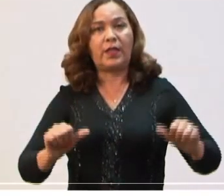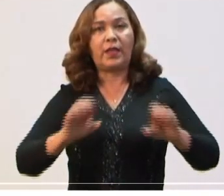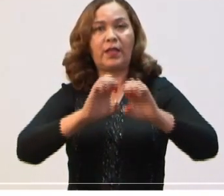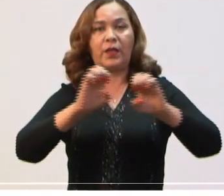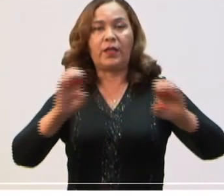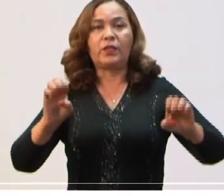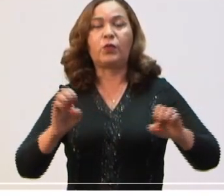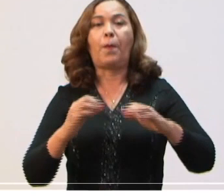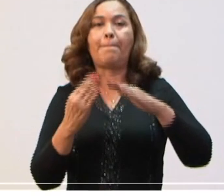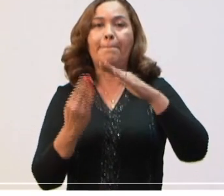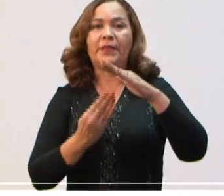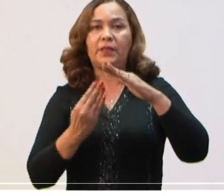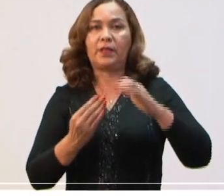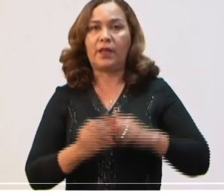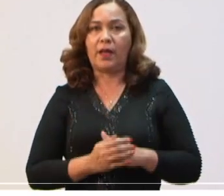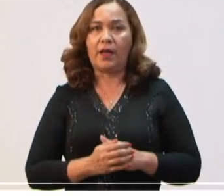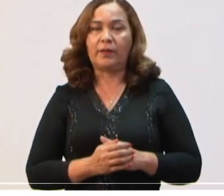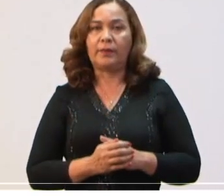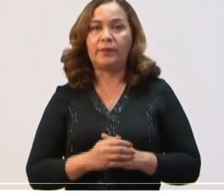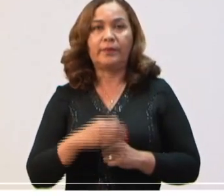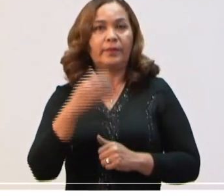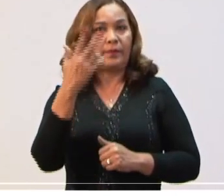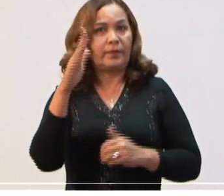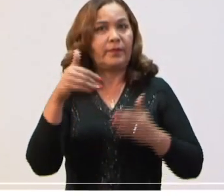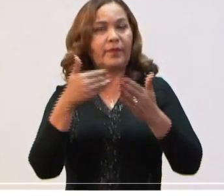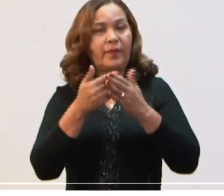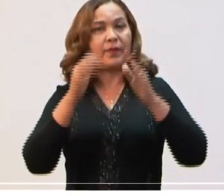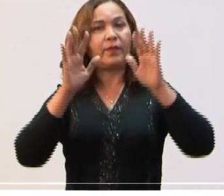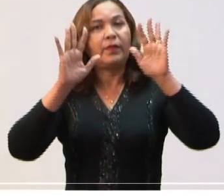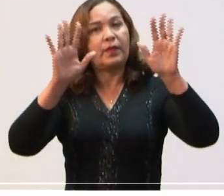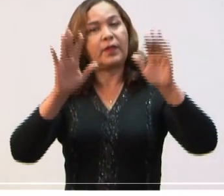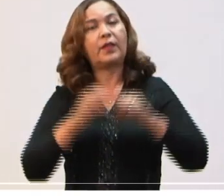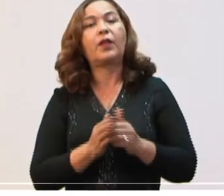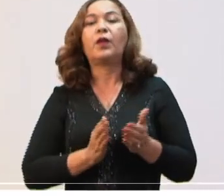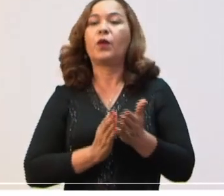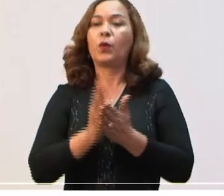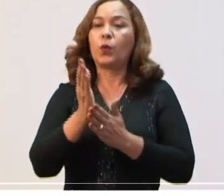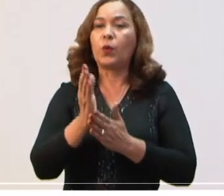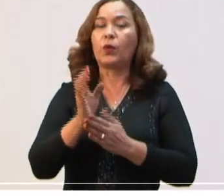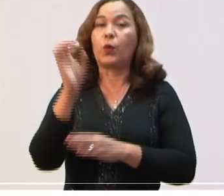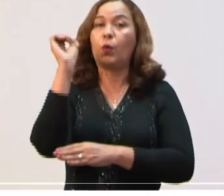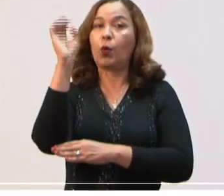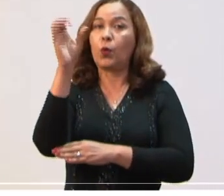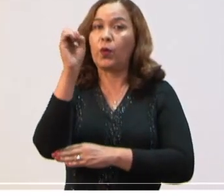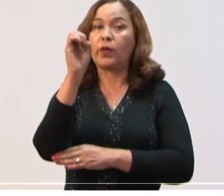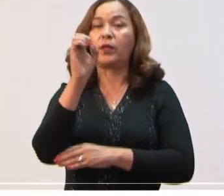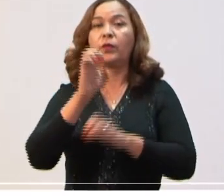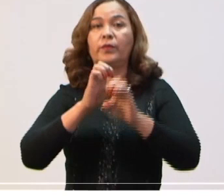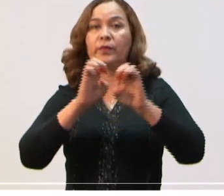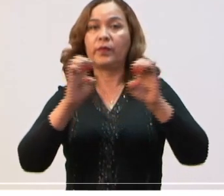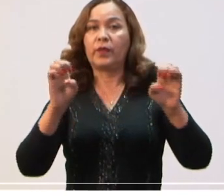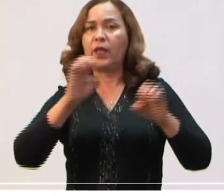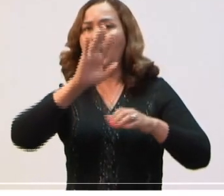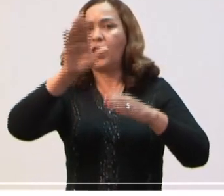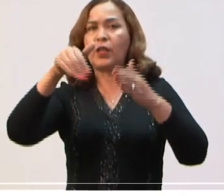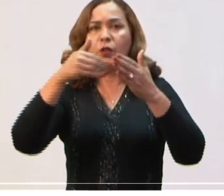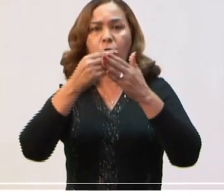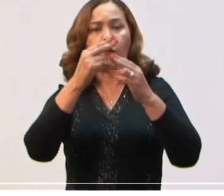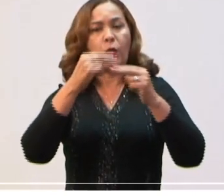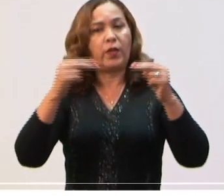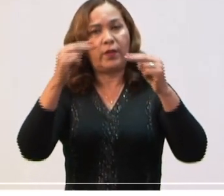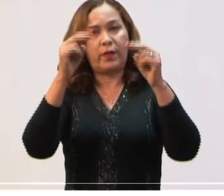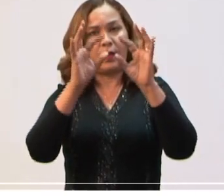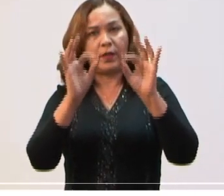de educación básica del día 3 al 10 continuación de congresos curriculares en